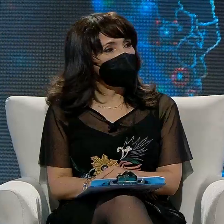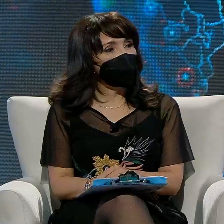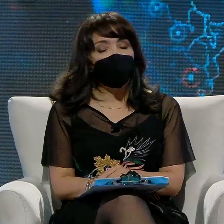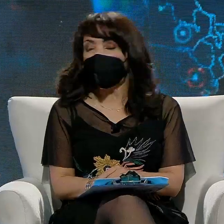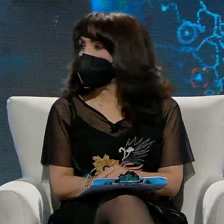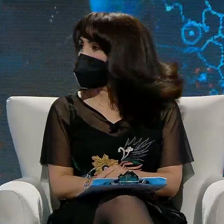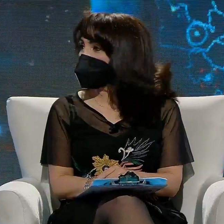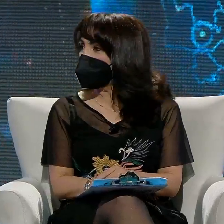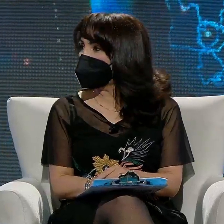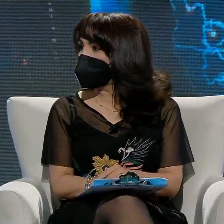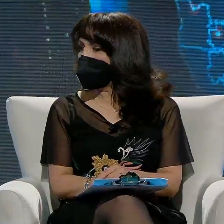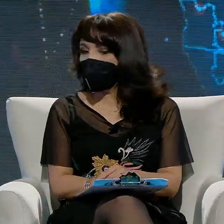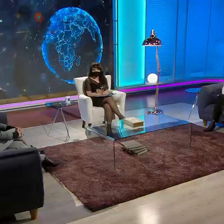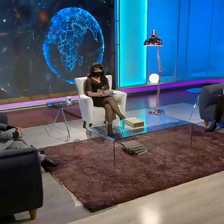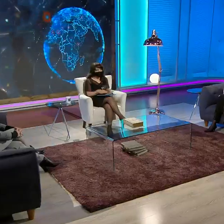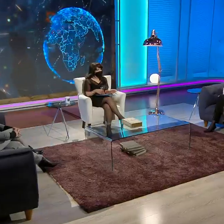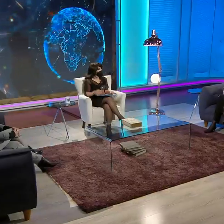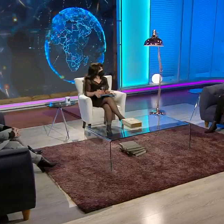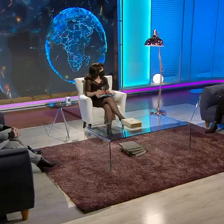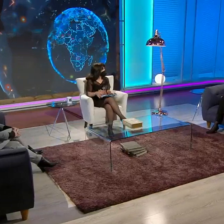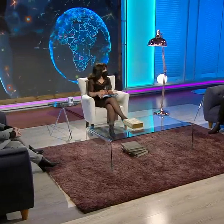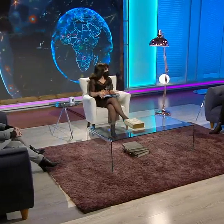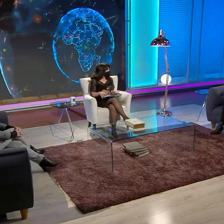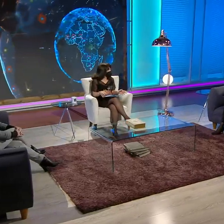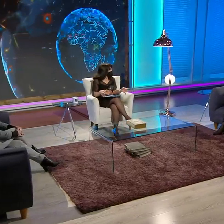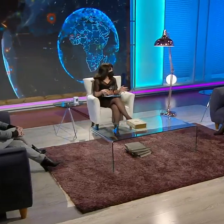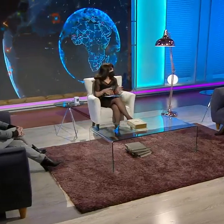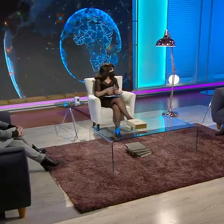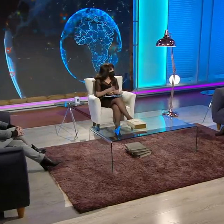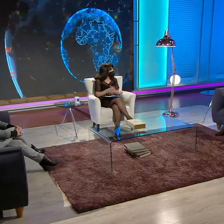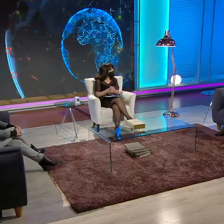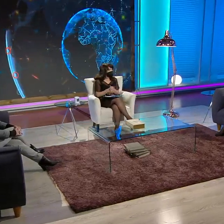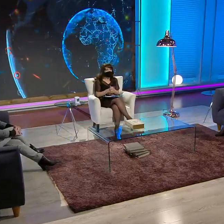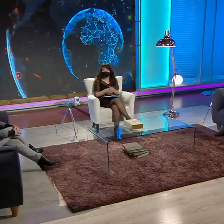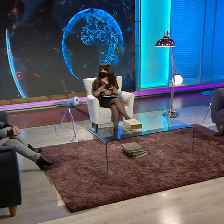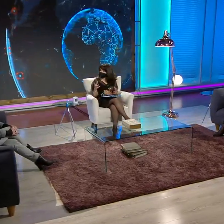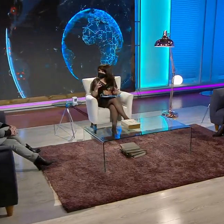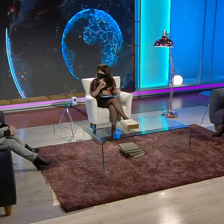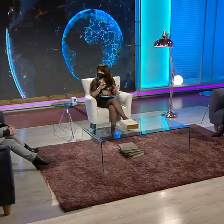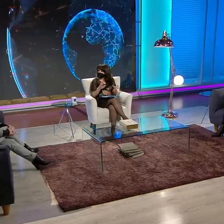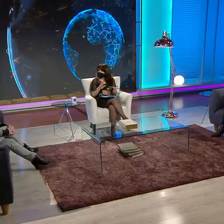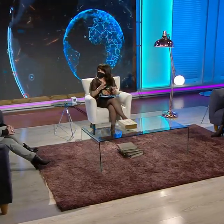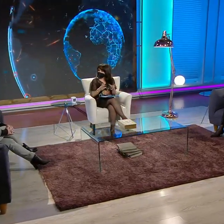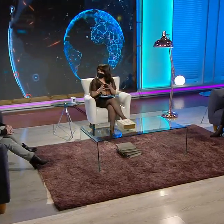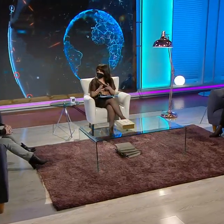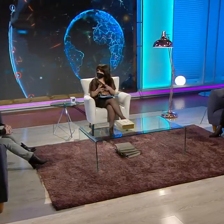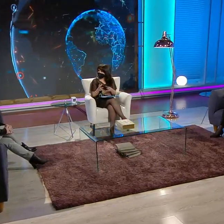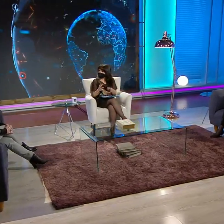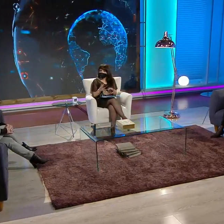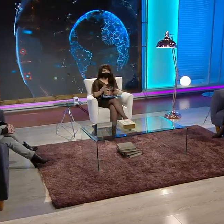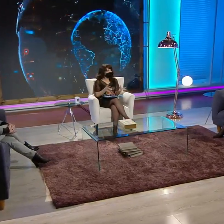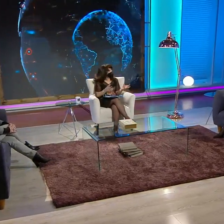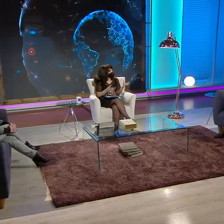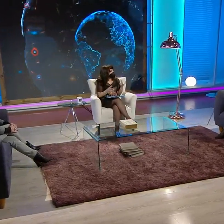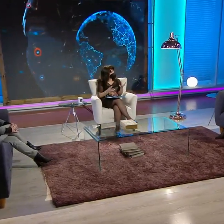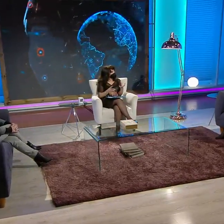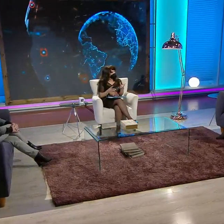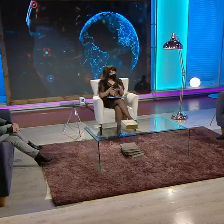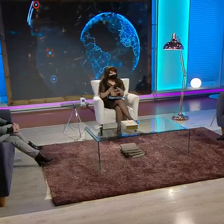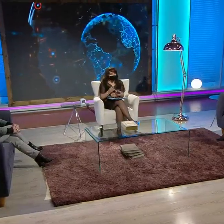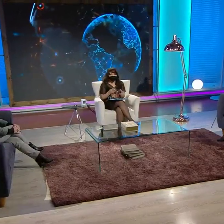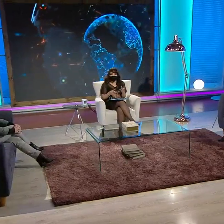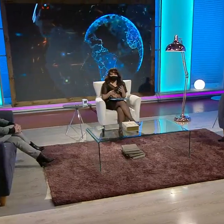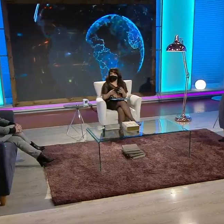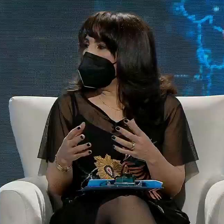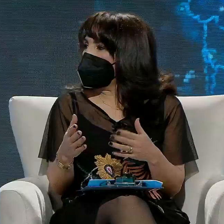Comenzamos con varios temas en una semana, como todas las semanas durante el último periodo en Chile, cargadas de noticias, de reacciones, yo creo que